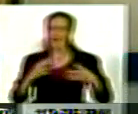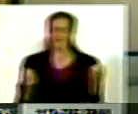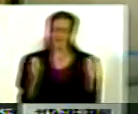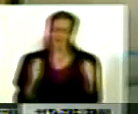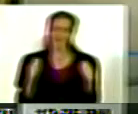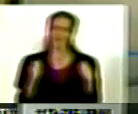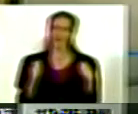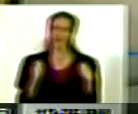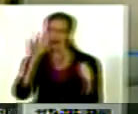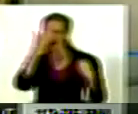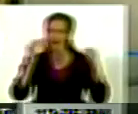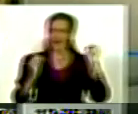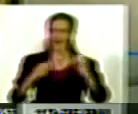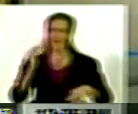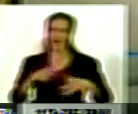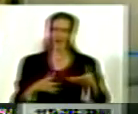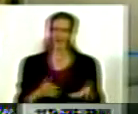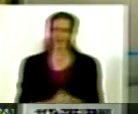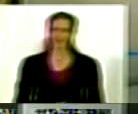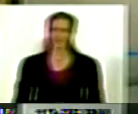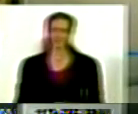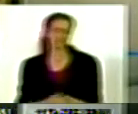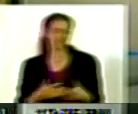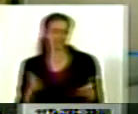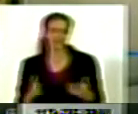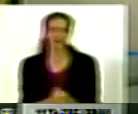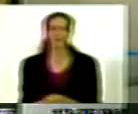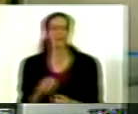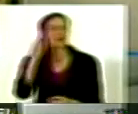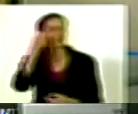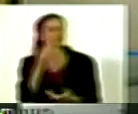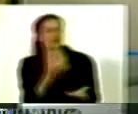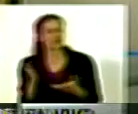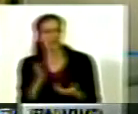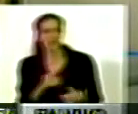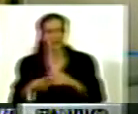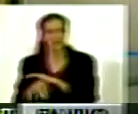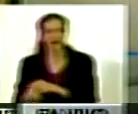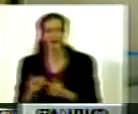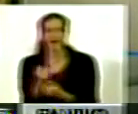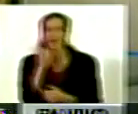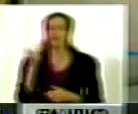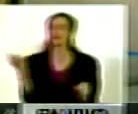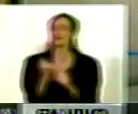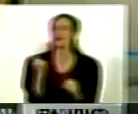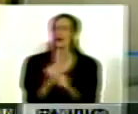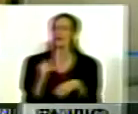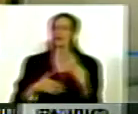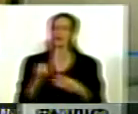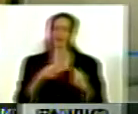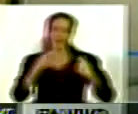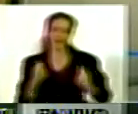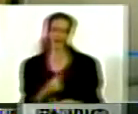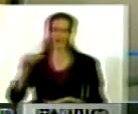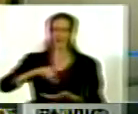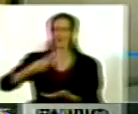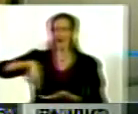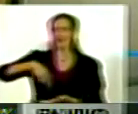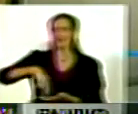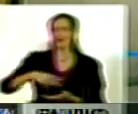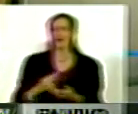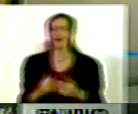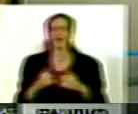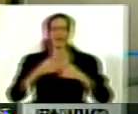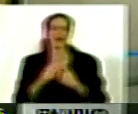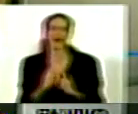vivir los carnavales. Javier, ¿para dónde piensas ir tú, Javier? Voy a estar trabajando en el proyecto Corazón Salsero, presidente. ¿Verdad? No estamos alcanzando ni un